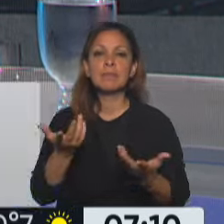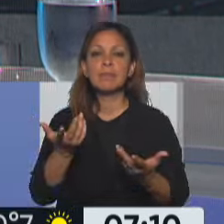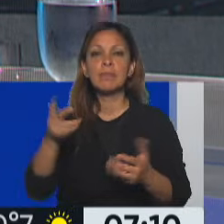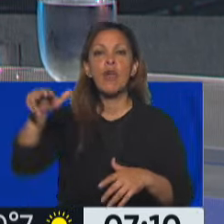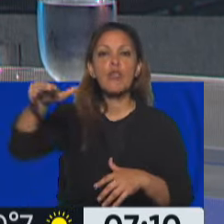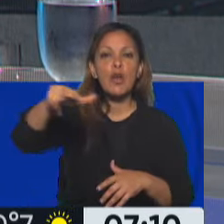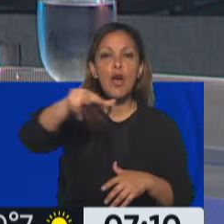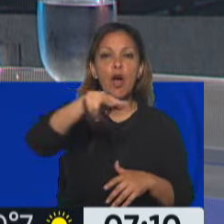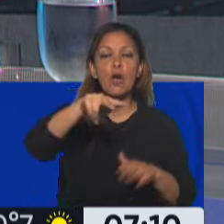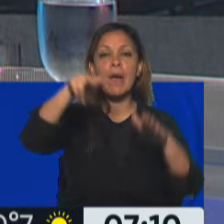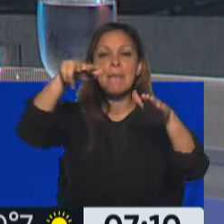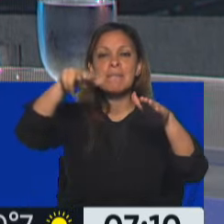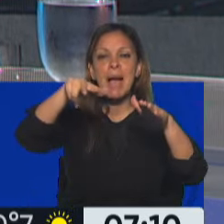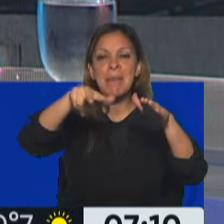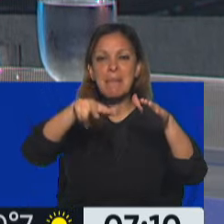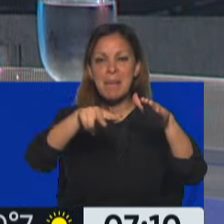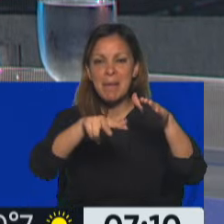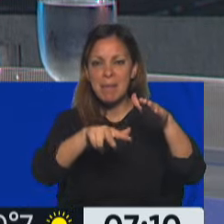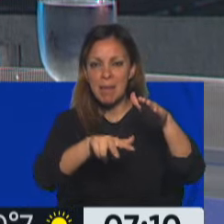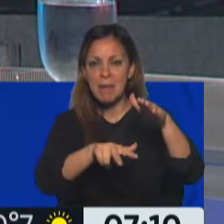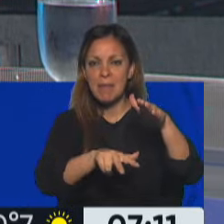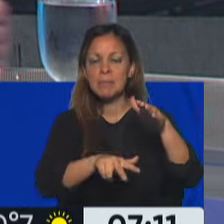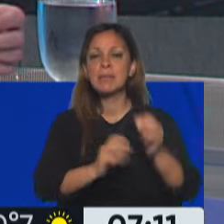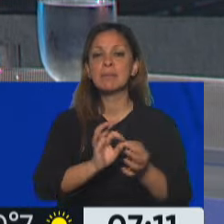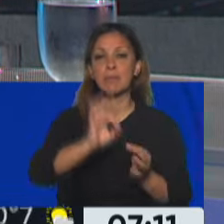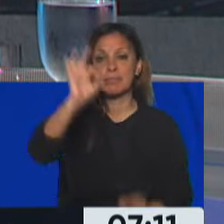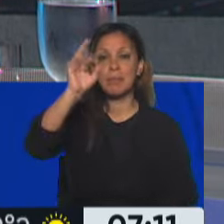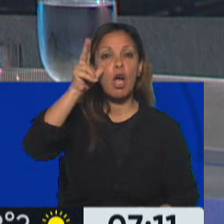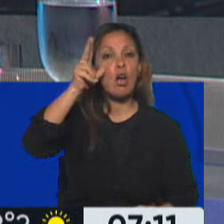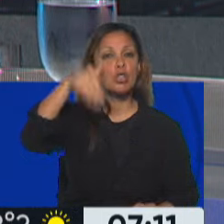acceso cada vez a mayor profundidad en los 8 metros